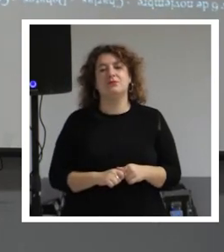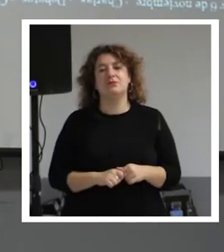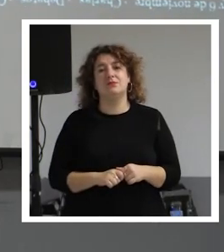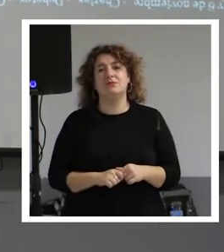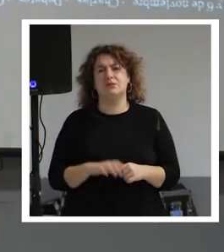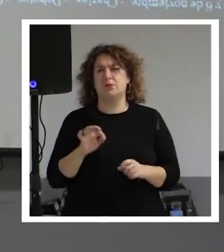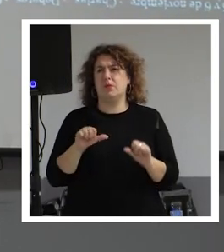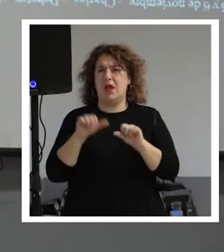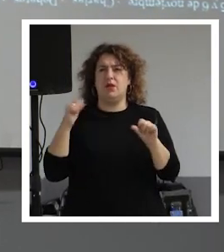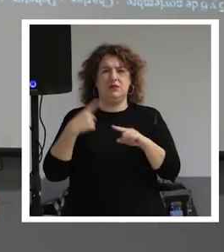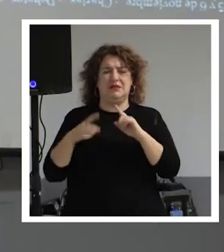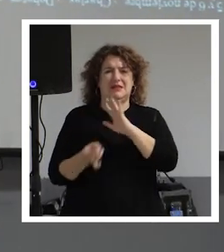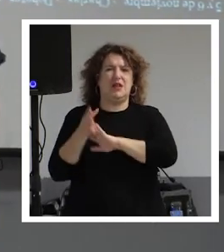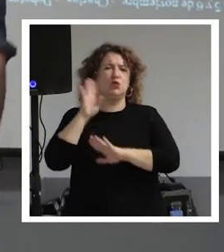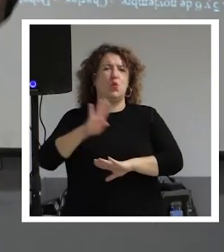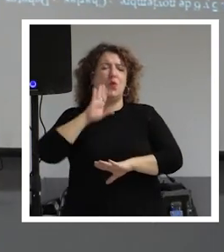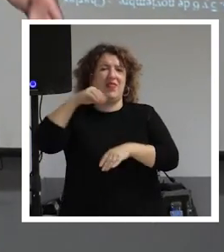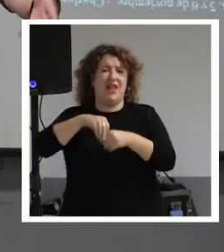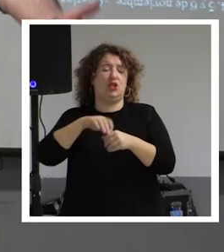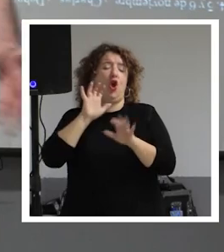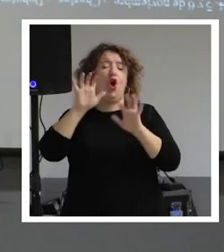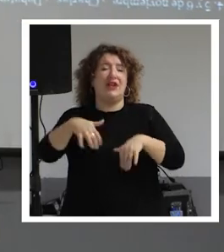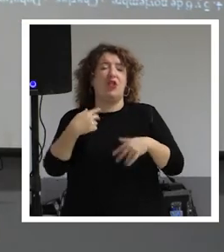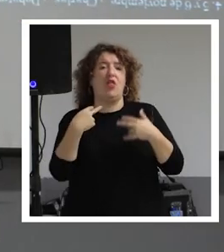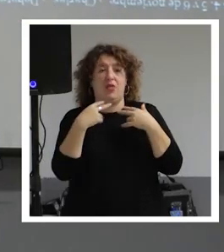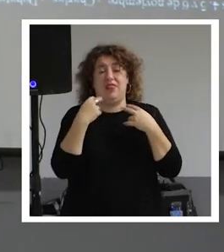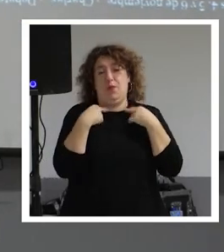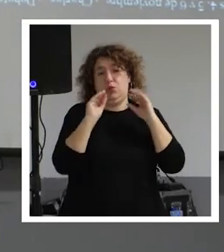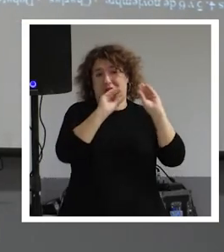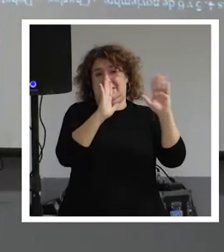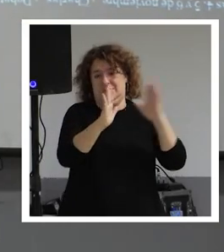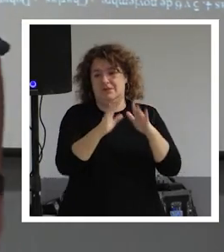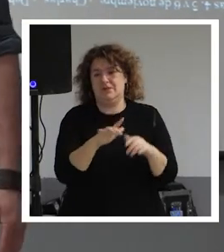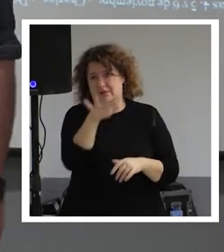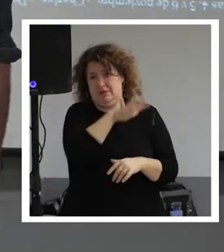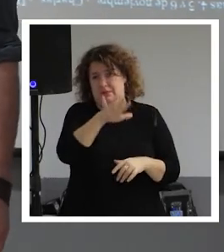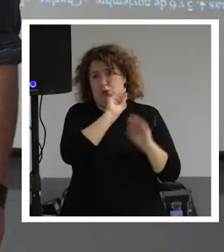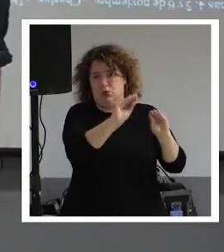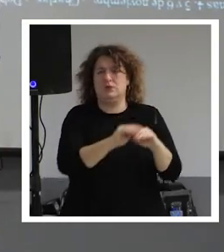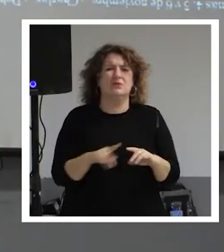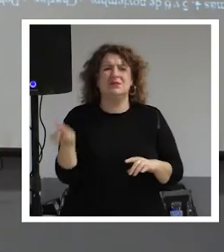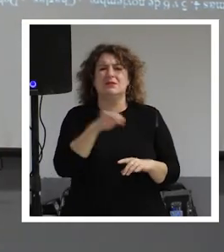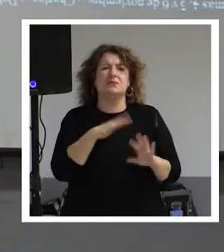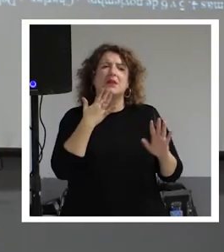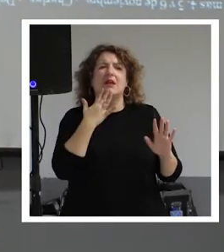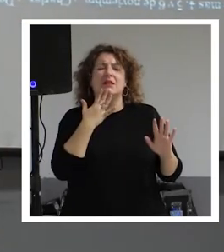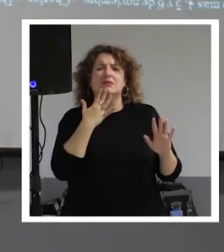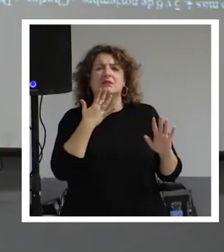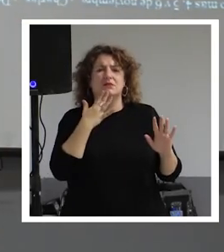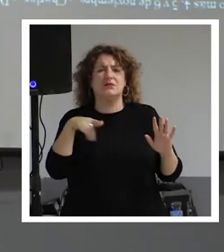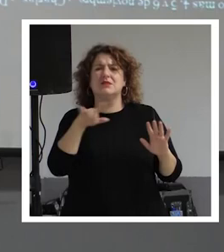procesada por ratera teníamos 88 sacerdotes procesados por pedofilia cierto y teníamos